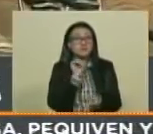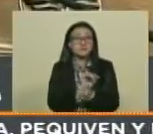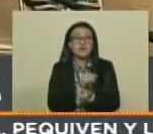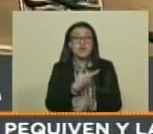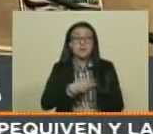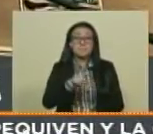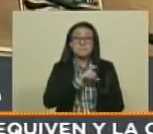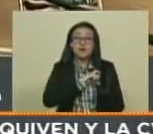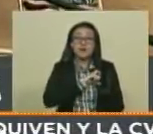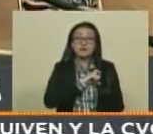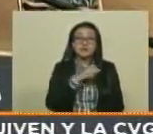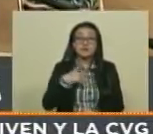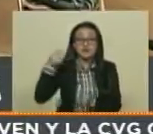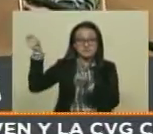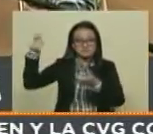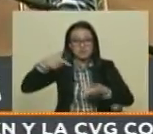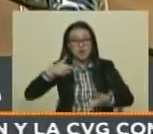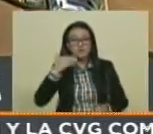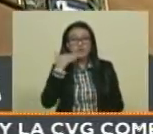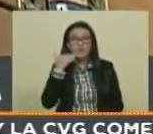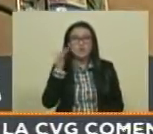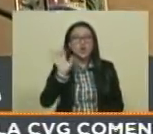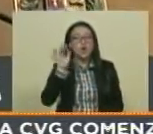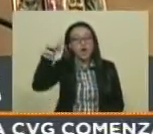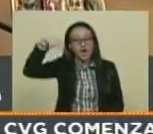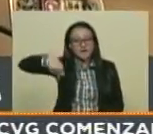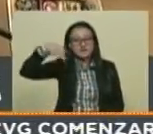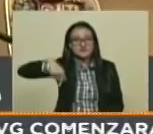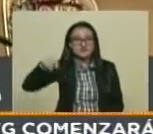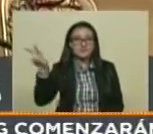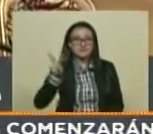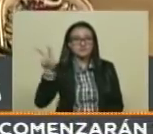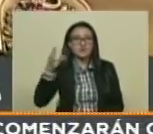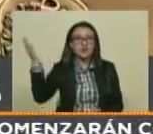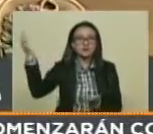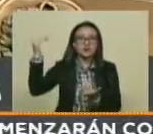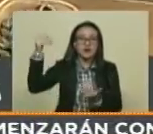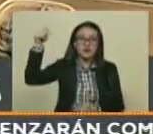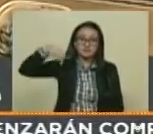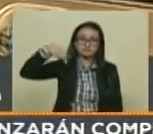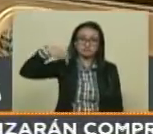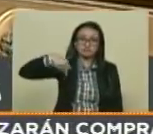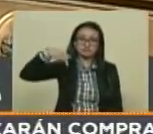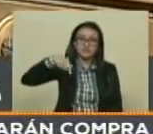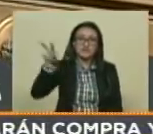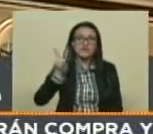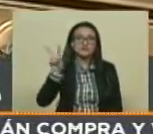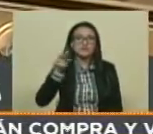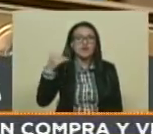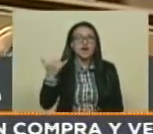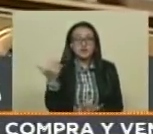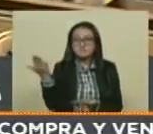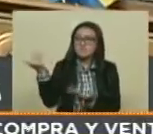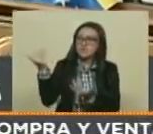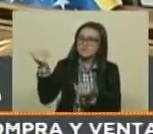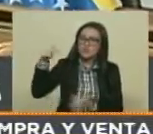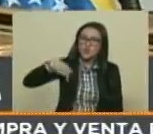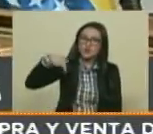quieran extraditar a Estados Unidos, no, tráiganlos a Venezuela, tráiganlos a Venezuela, que los hemos requerido